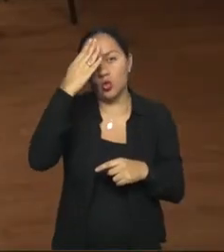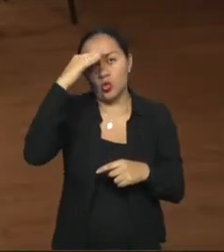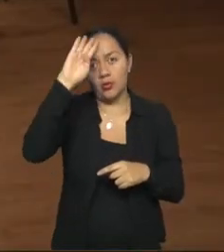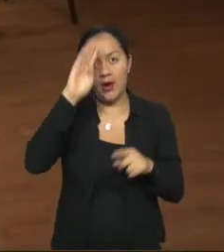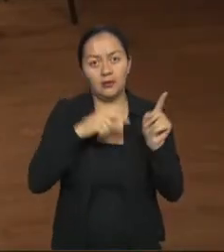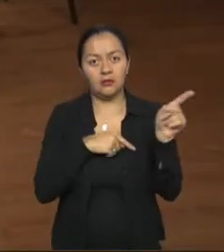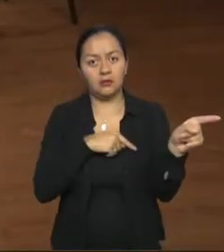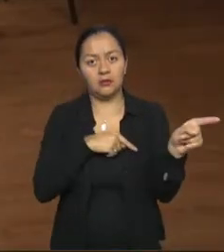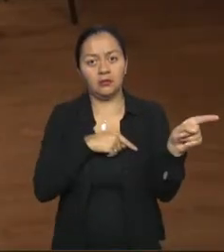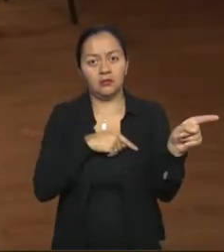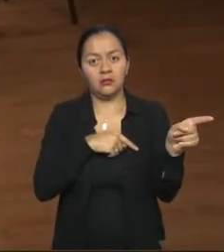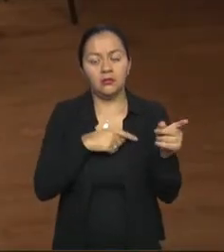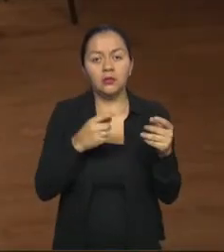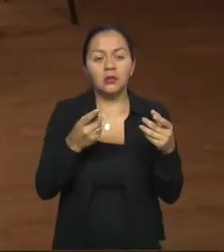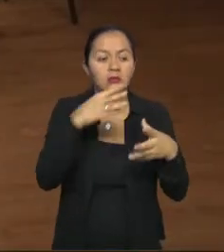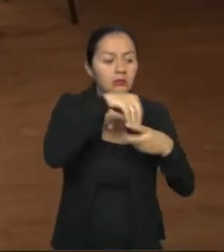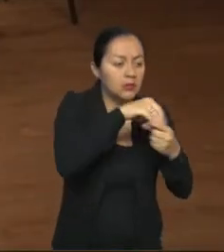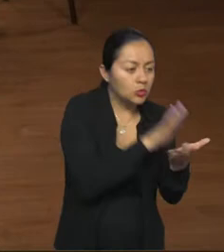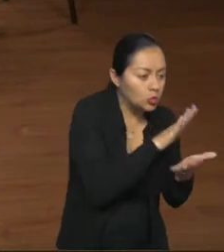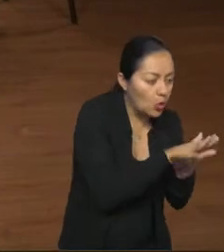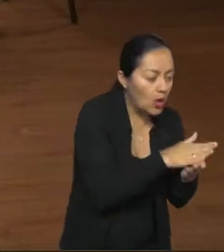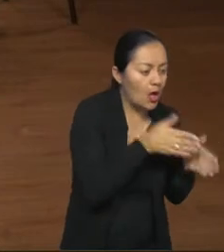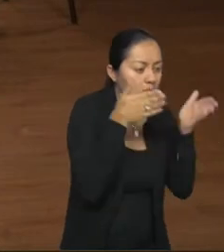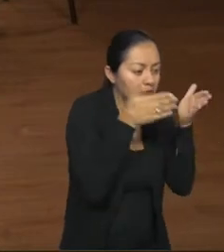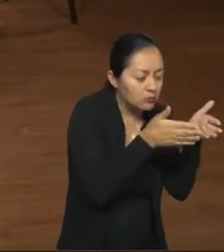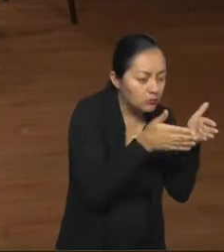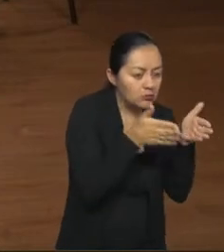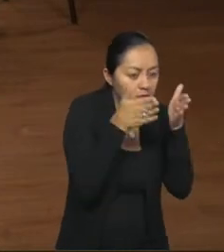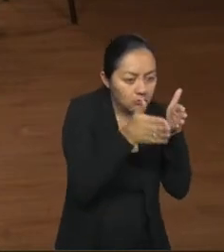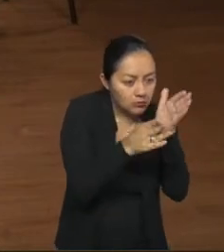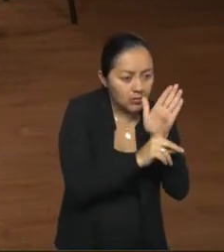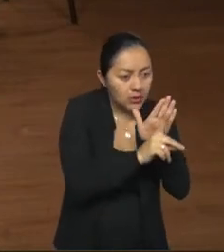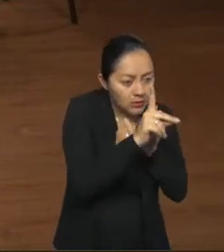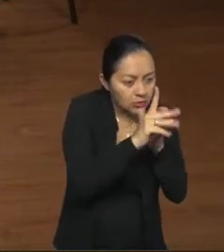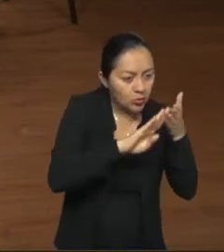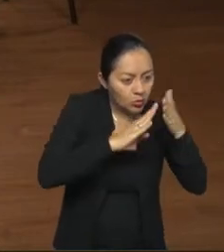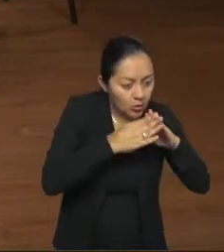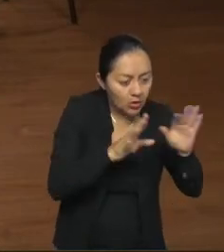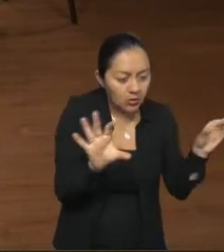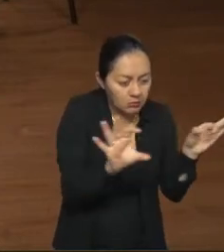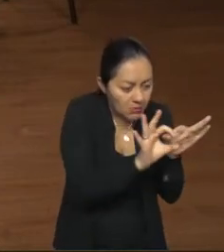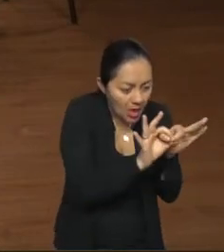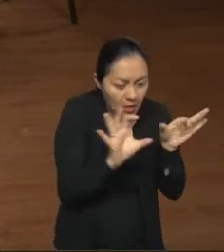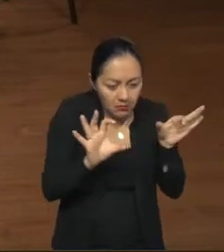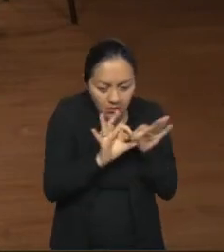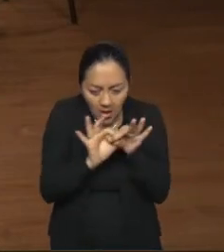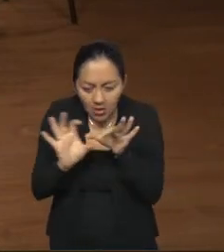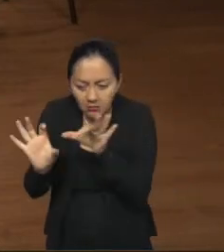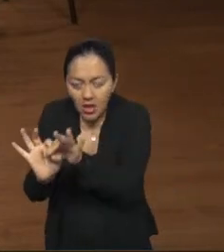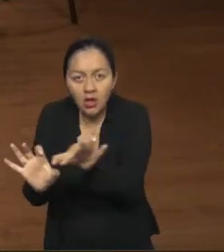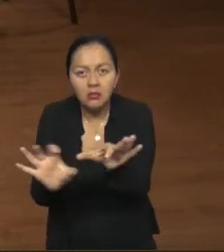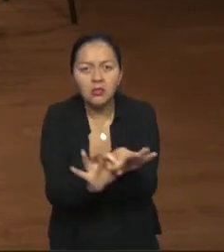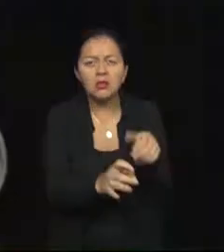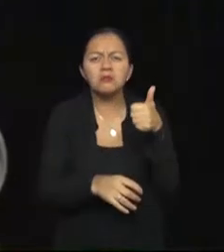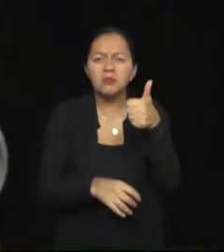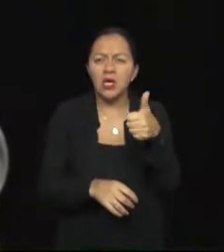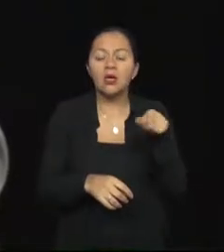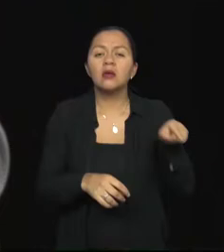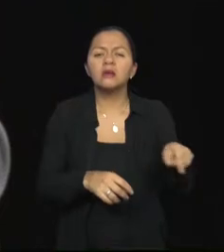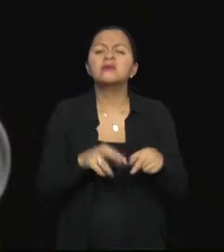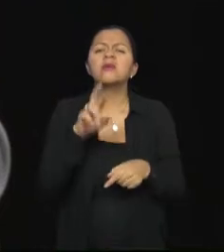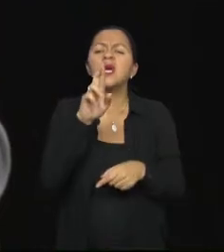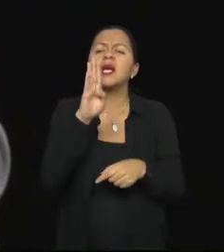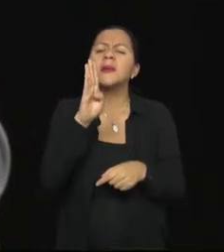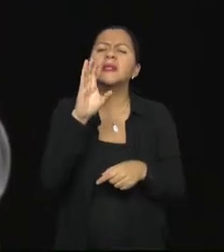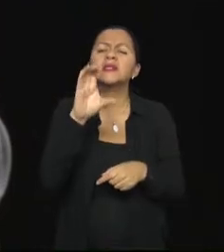trabajan dentro de los círculos infantiles, trabajan mucho en el desarrollo de la comunidad, del médico de familia. ¿Cuál es la tendencia del RBC